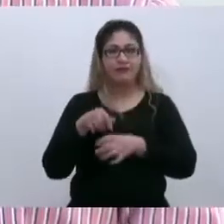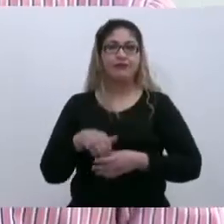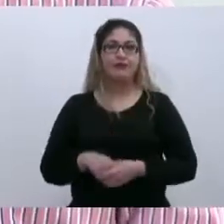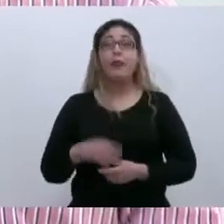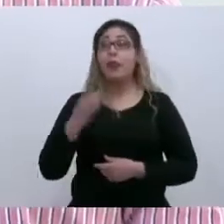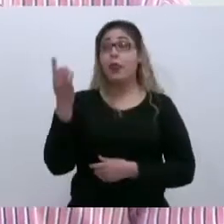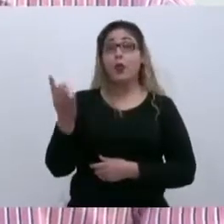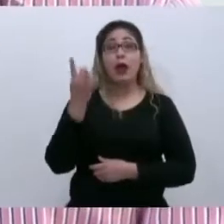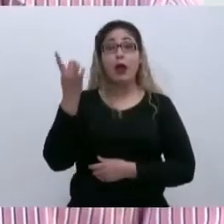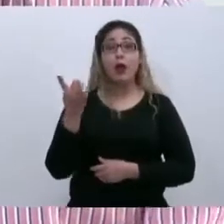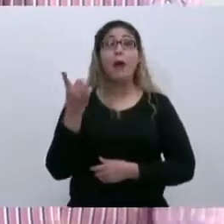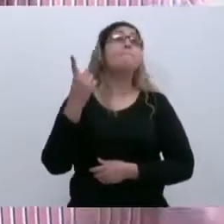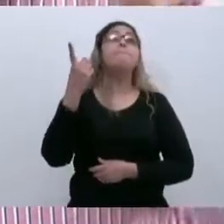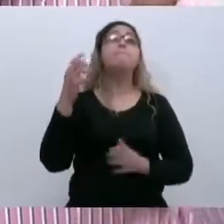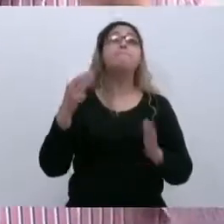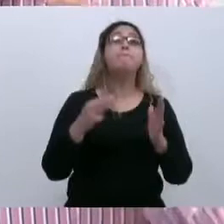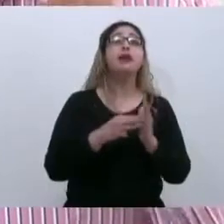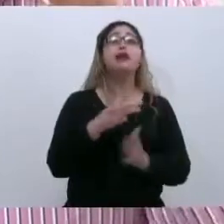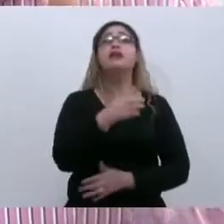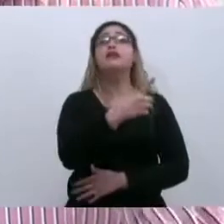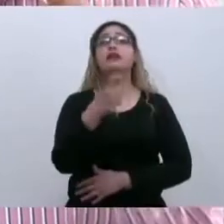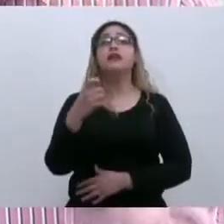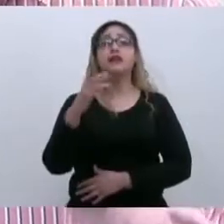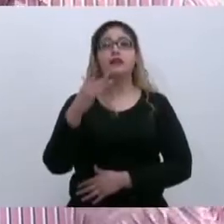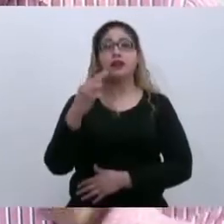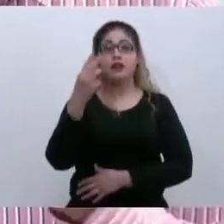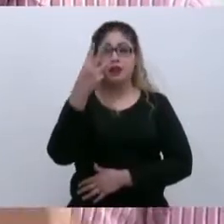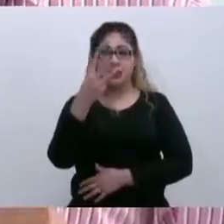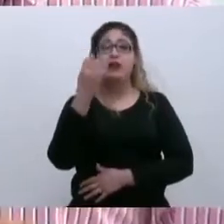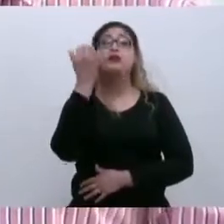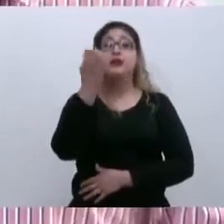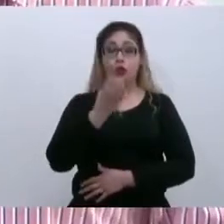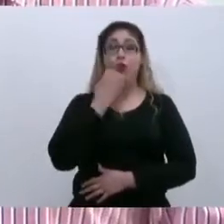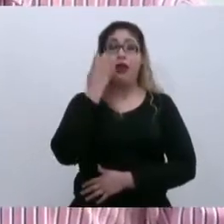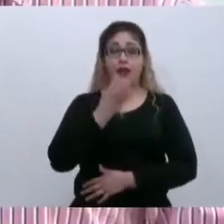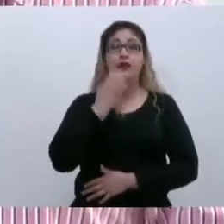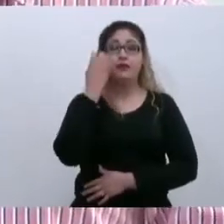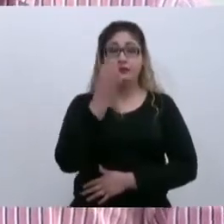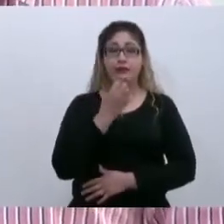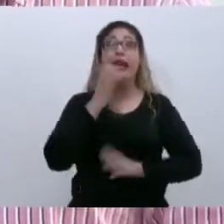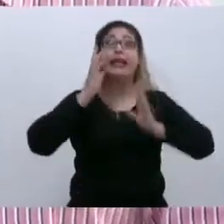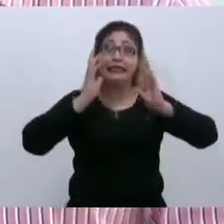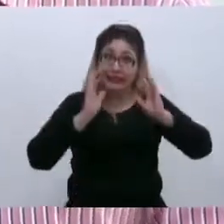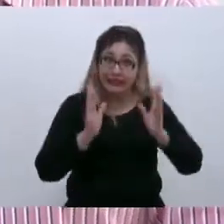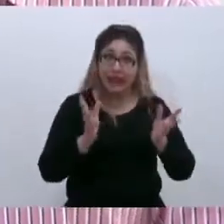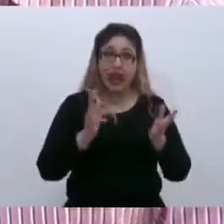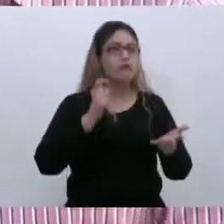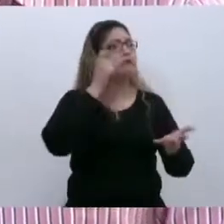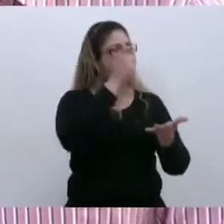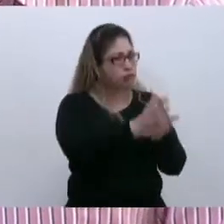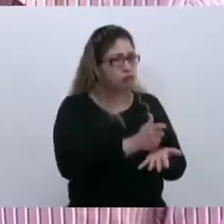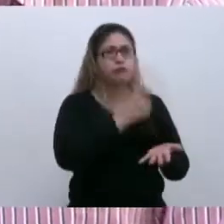1.153 escuelas están recibiendo de manera directa su presupuesto para mantenimiento.